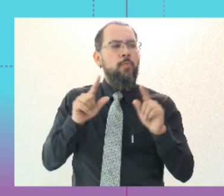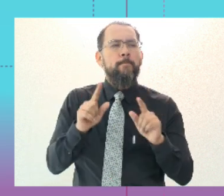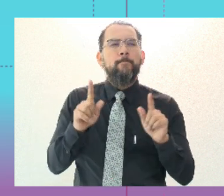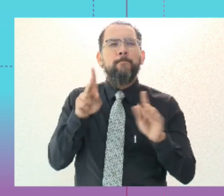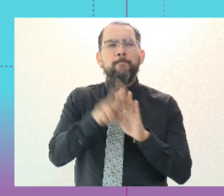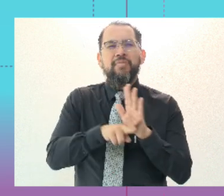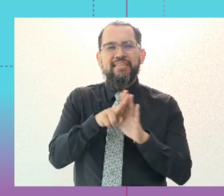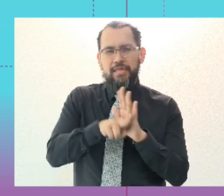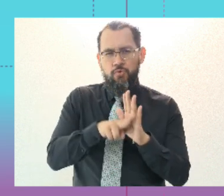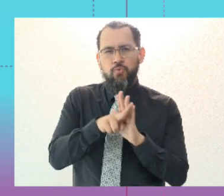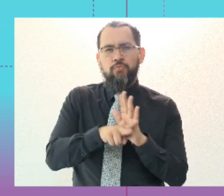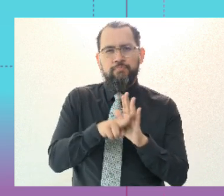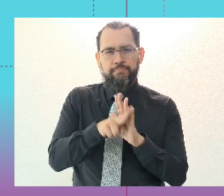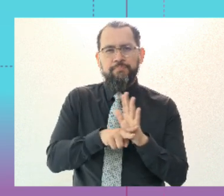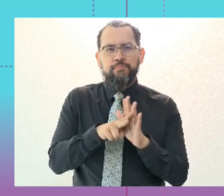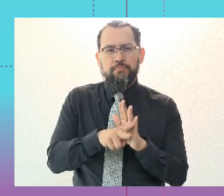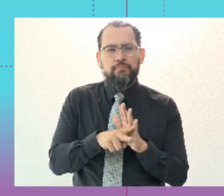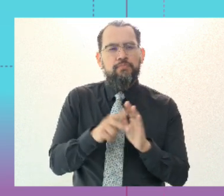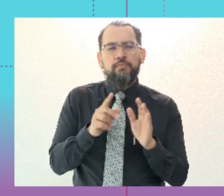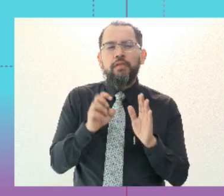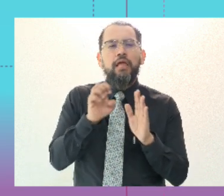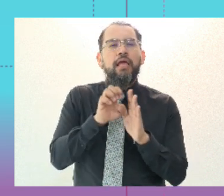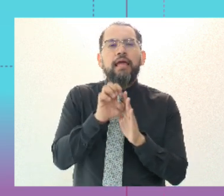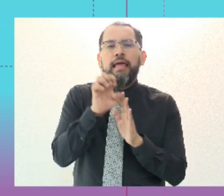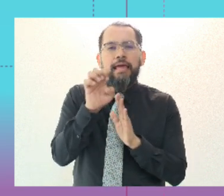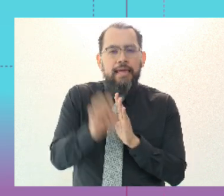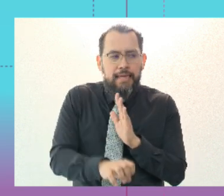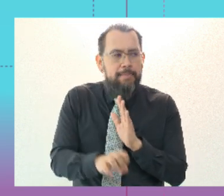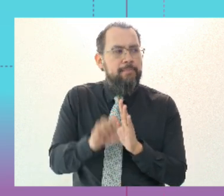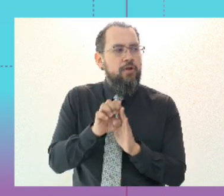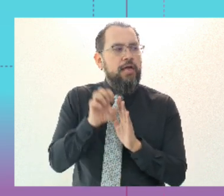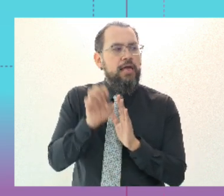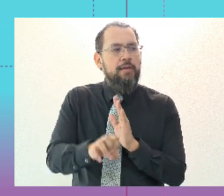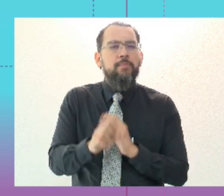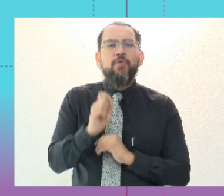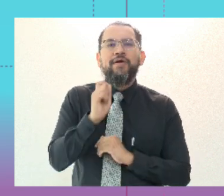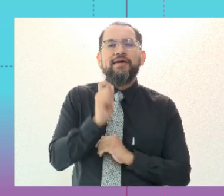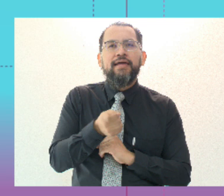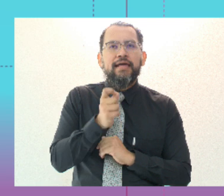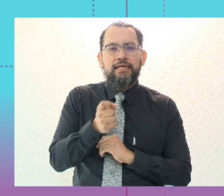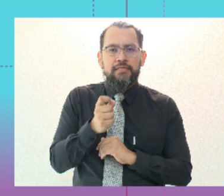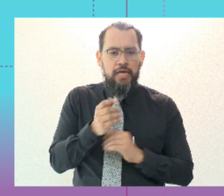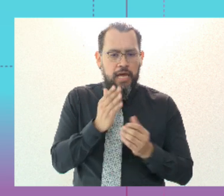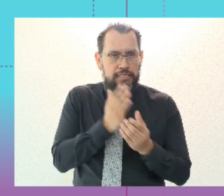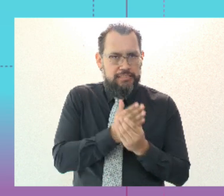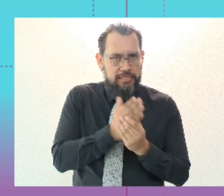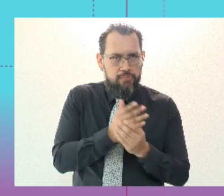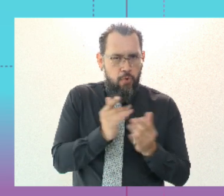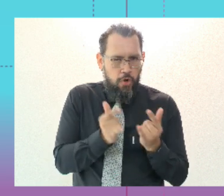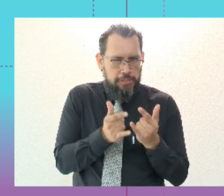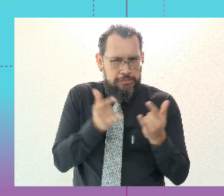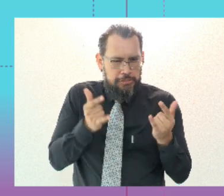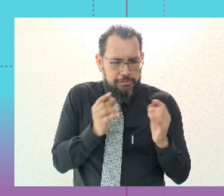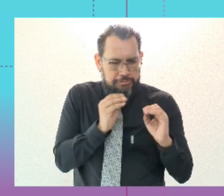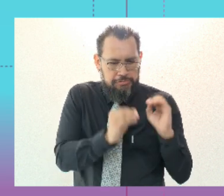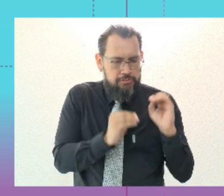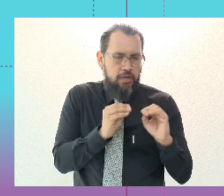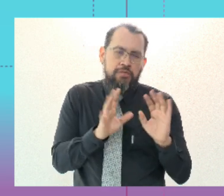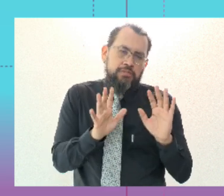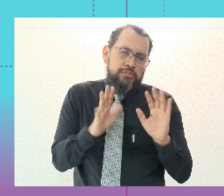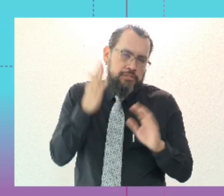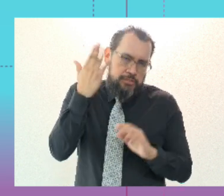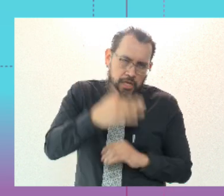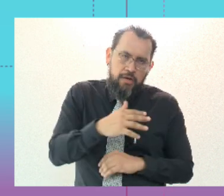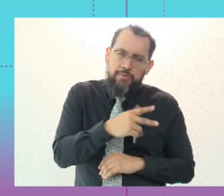ustedes vean un ejemplo propiamente de lo que es la integración de un archivo histórico. Sabemos que no todos